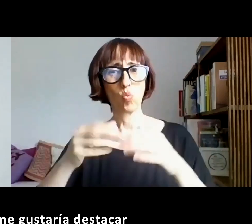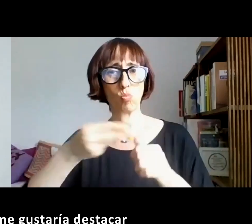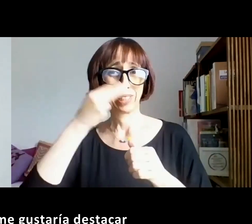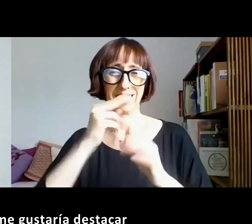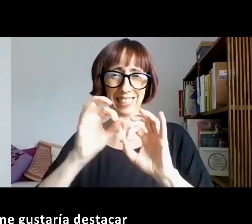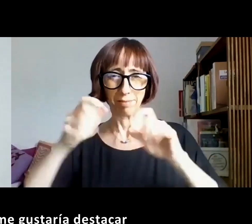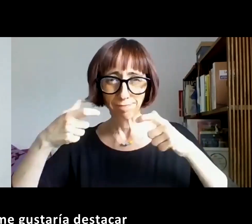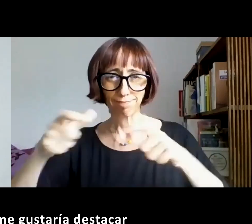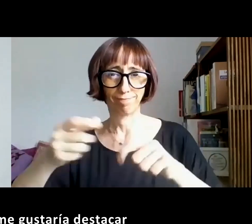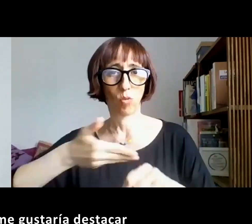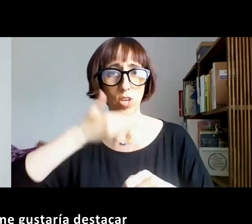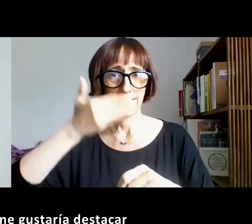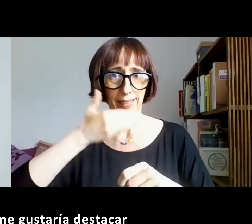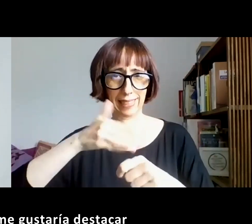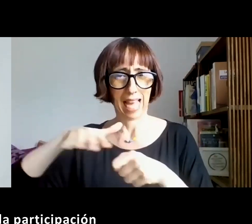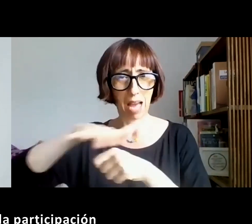como característica de este estudio.